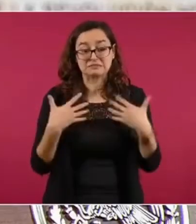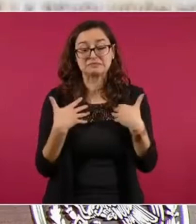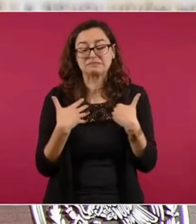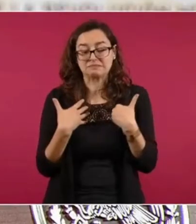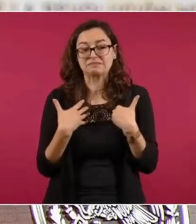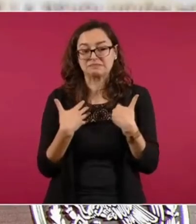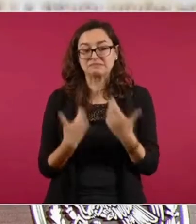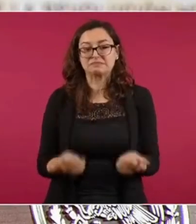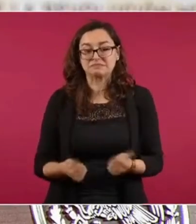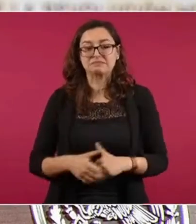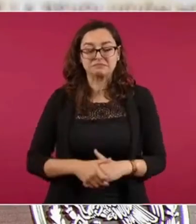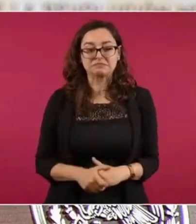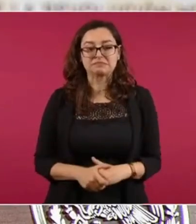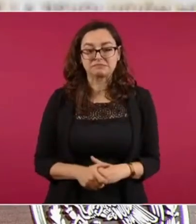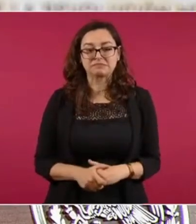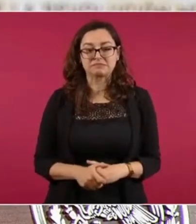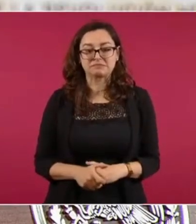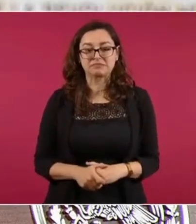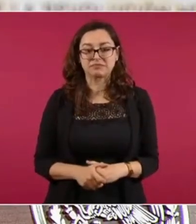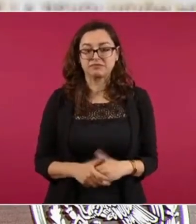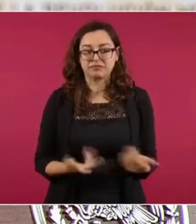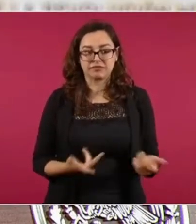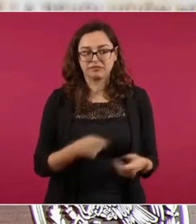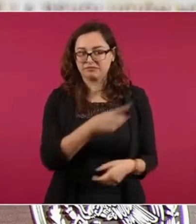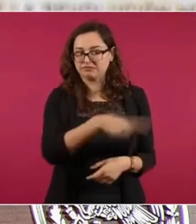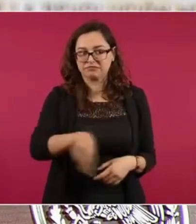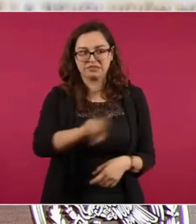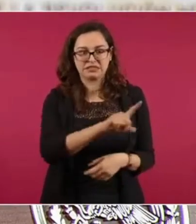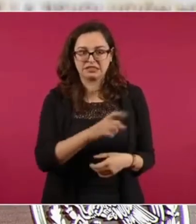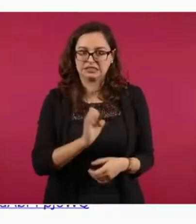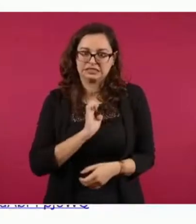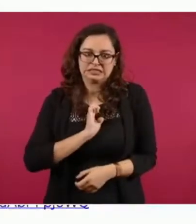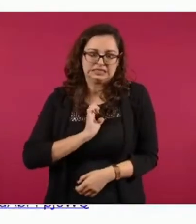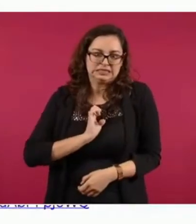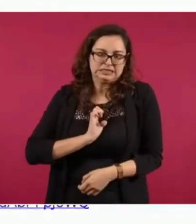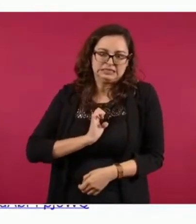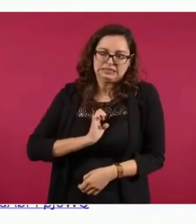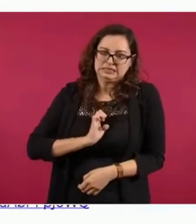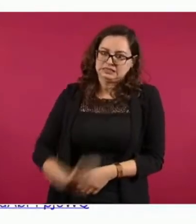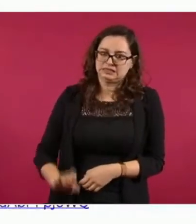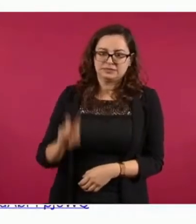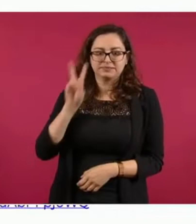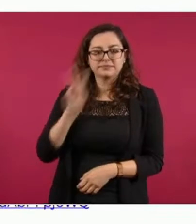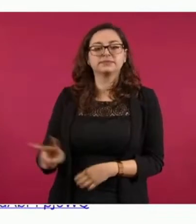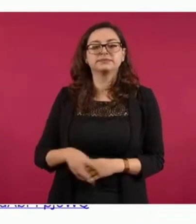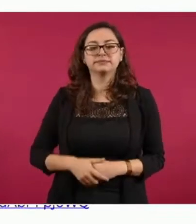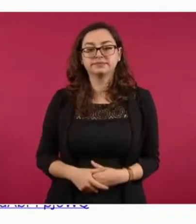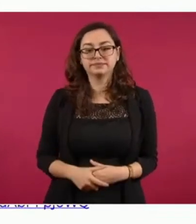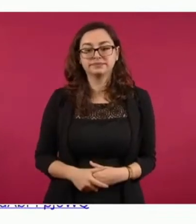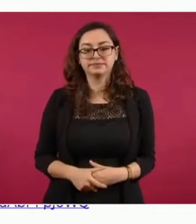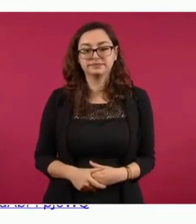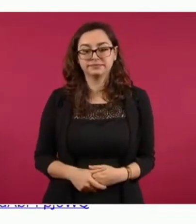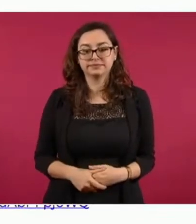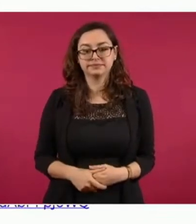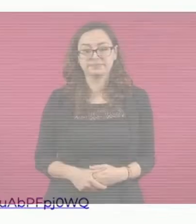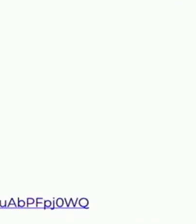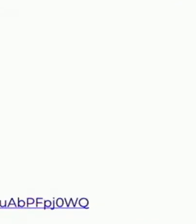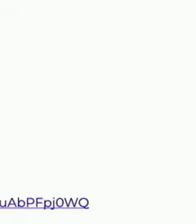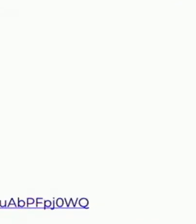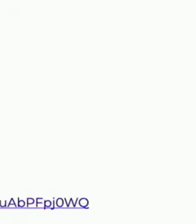también en algunos casos odio. no